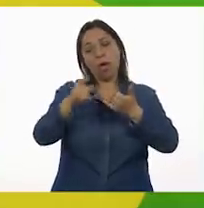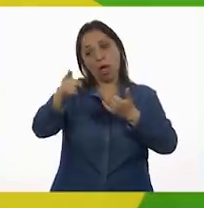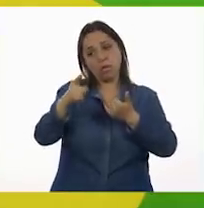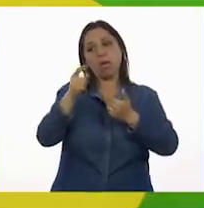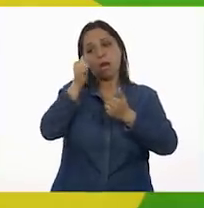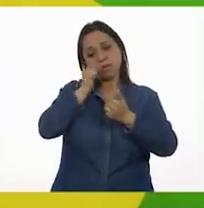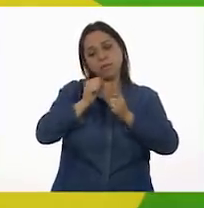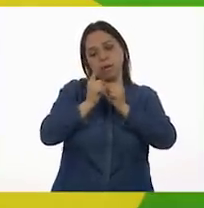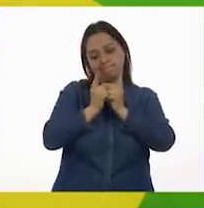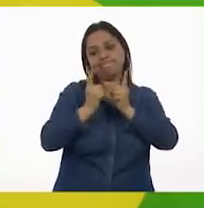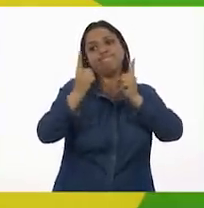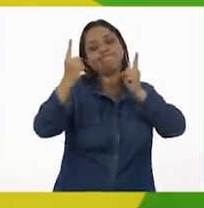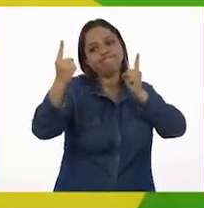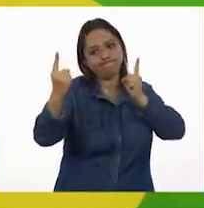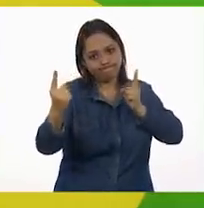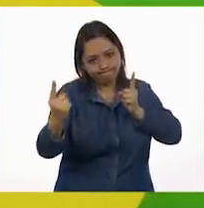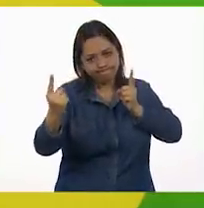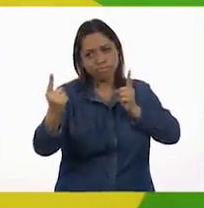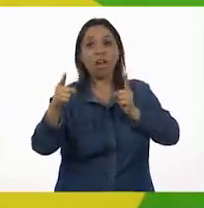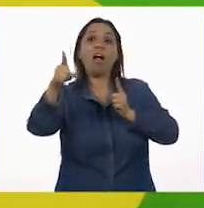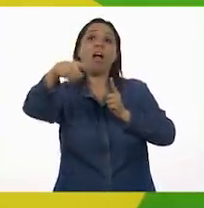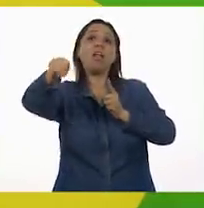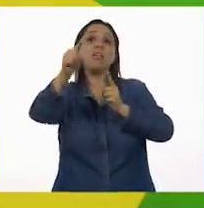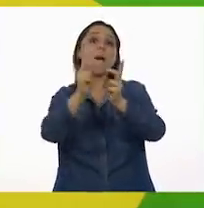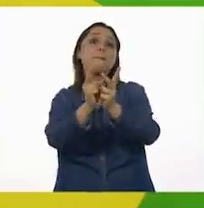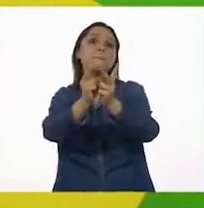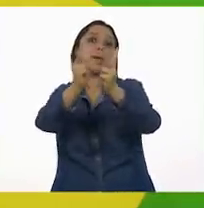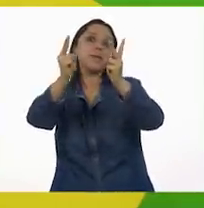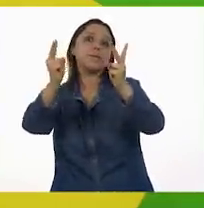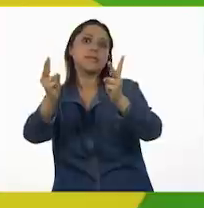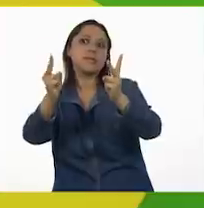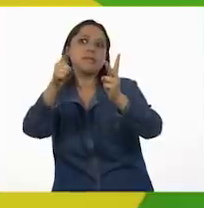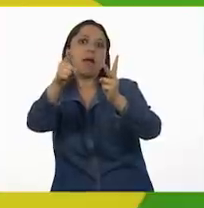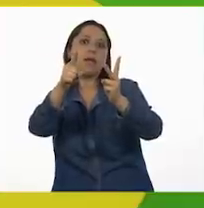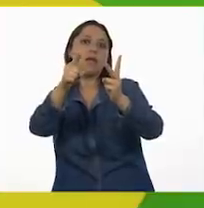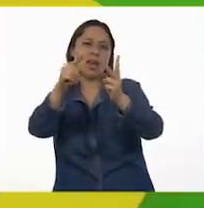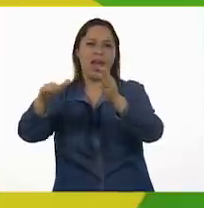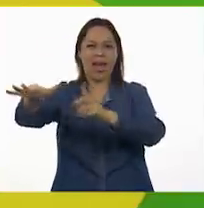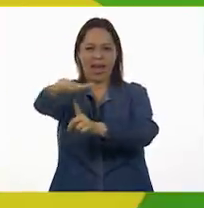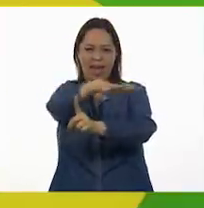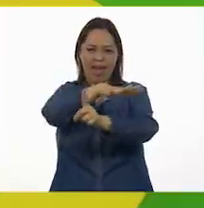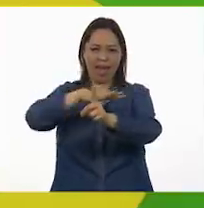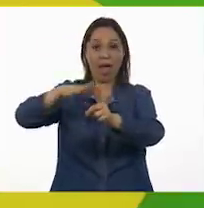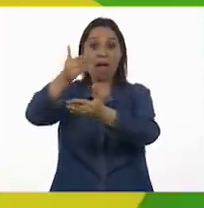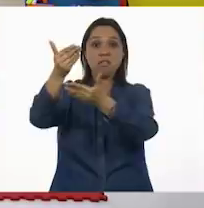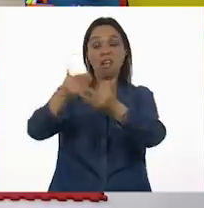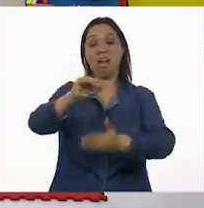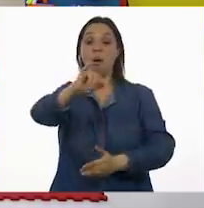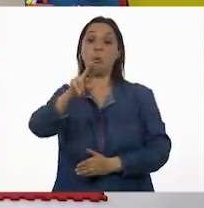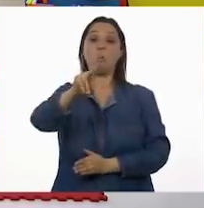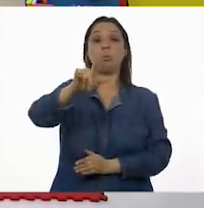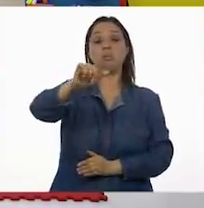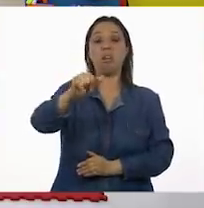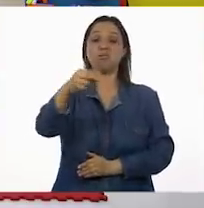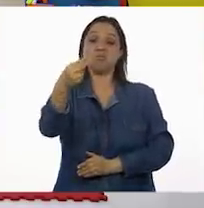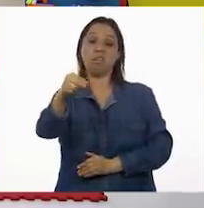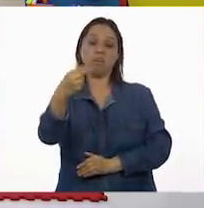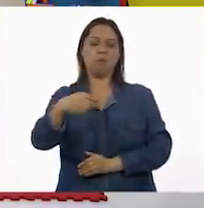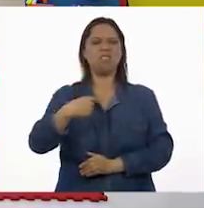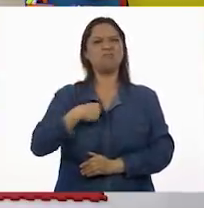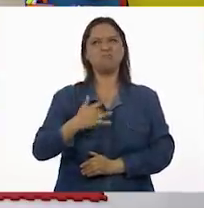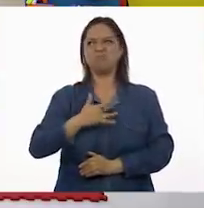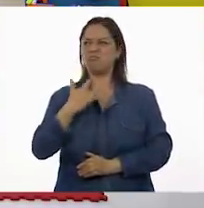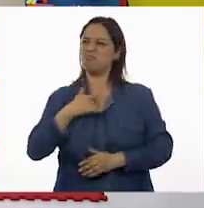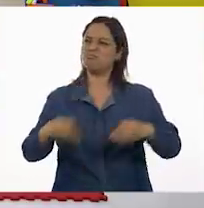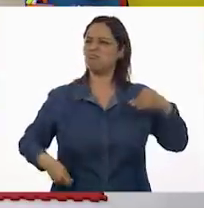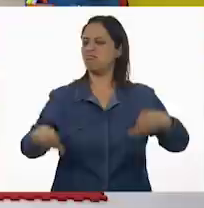sana distancia, con una vecina que acaba de llegar a vivir a una cuadra. Se llama Julia. ¡Uy! Me siento molesta